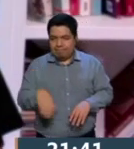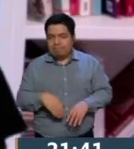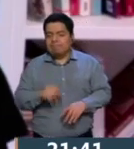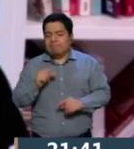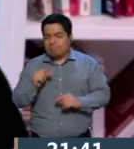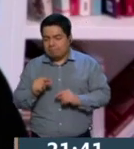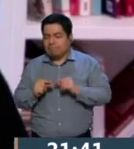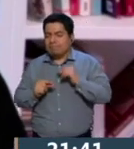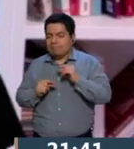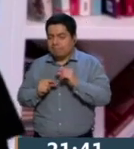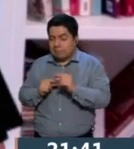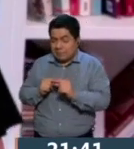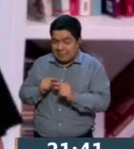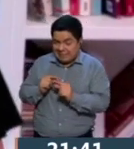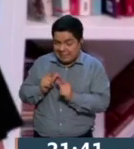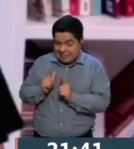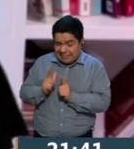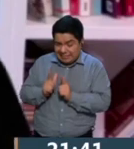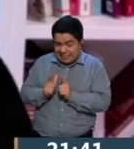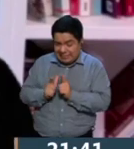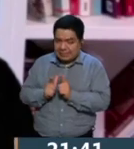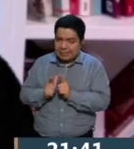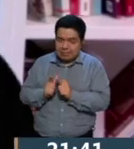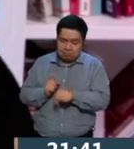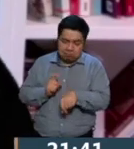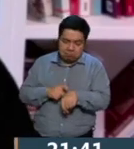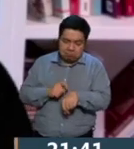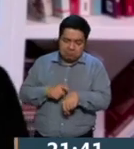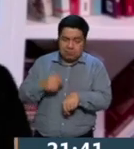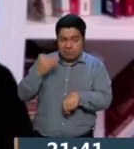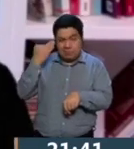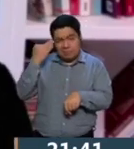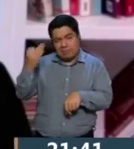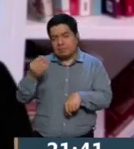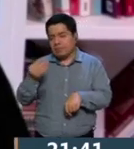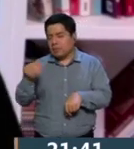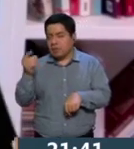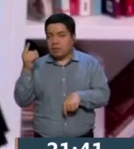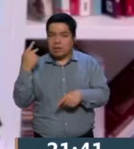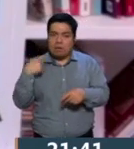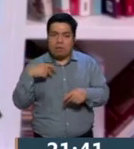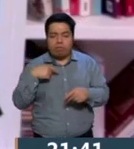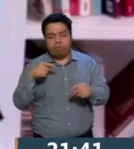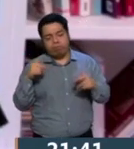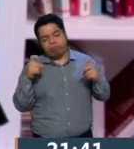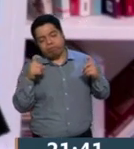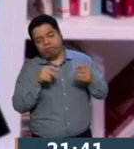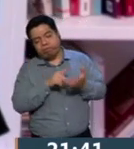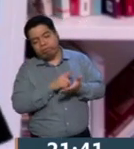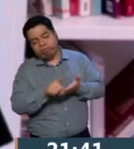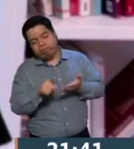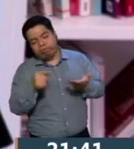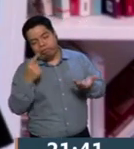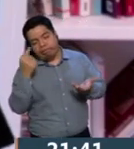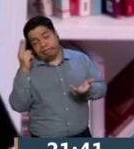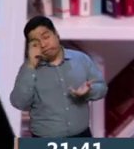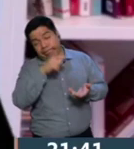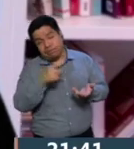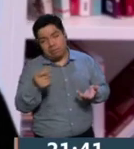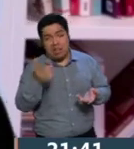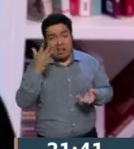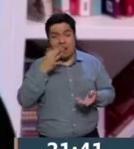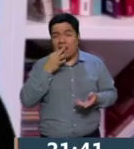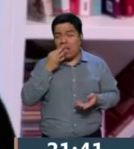ha sido muy lento, ha llevado mucho tiempo, muchas personas han peleado por este derecho, porque no es cosa fácil, ¿eh?